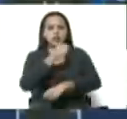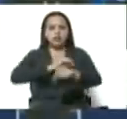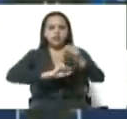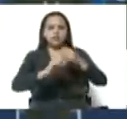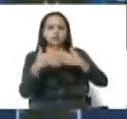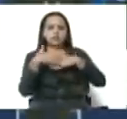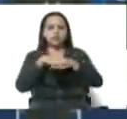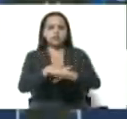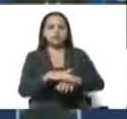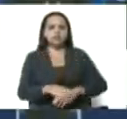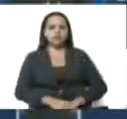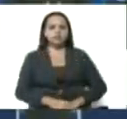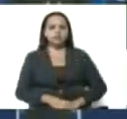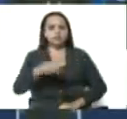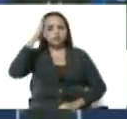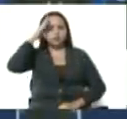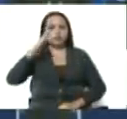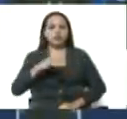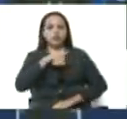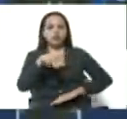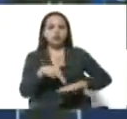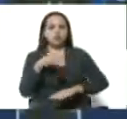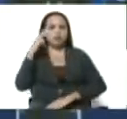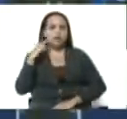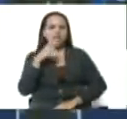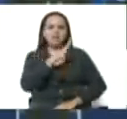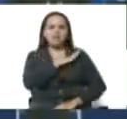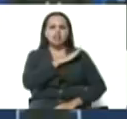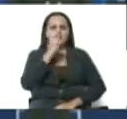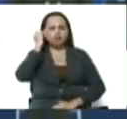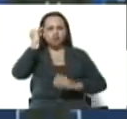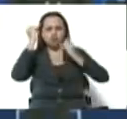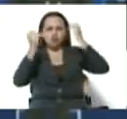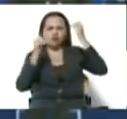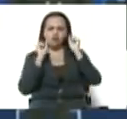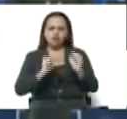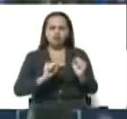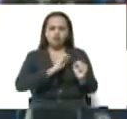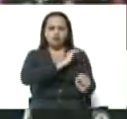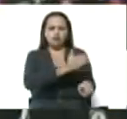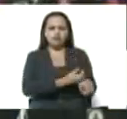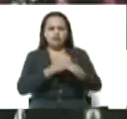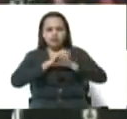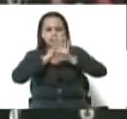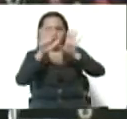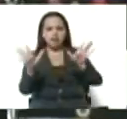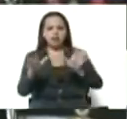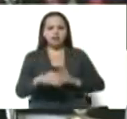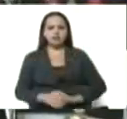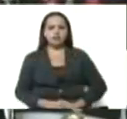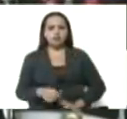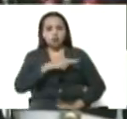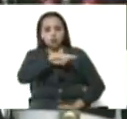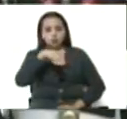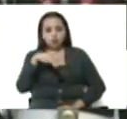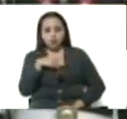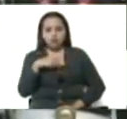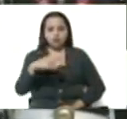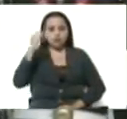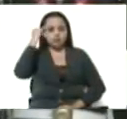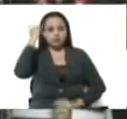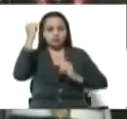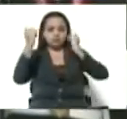la fuerza armada nacional bolivariana tiene una doctrina sólida ferri aclara nuestra doctrina